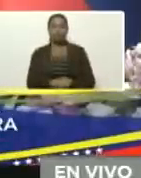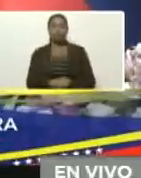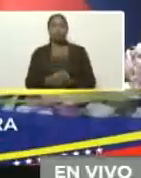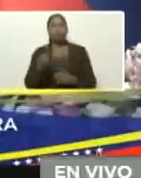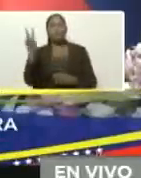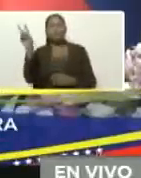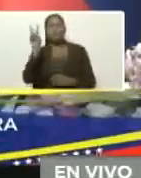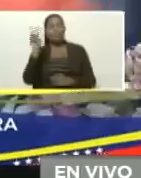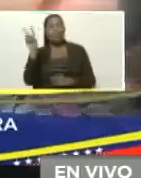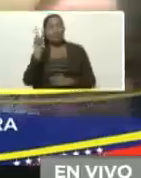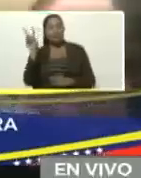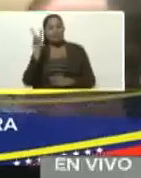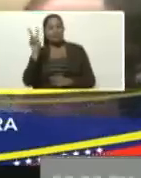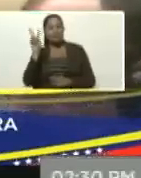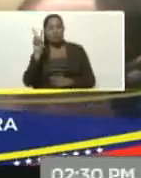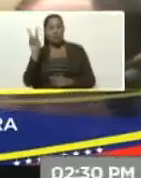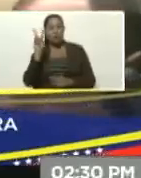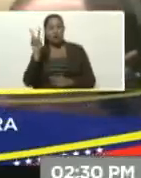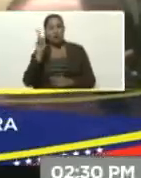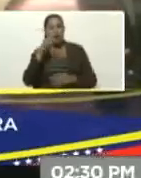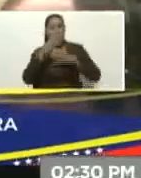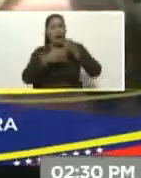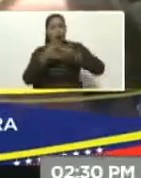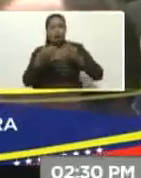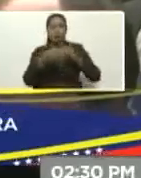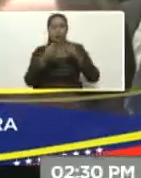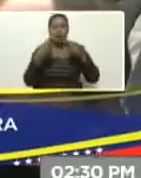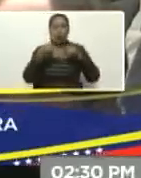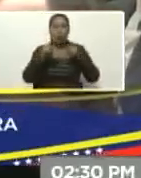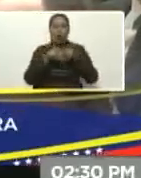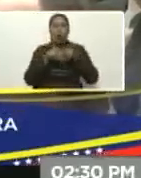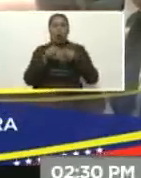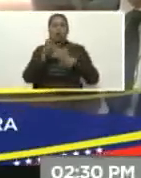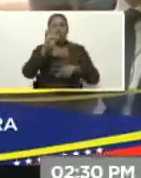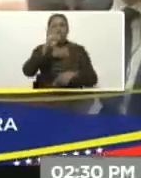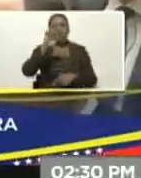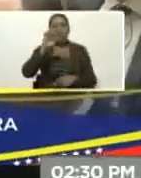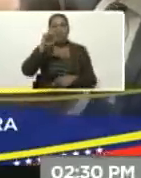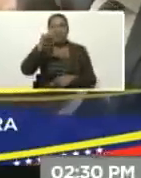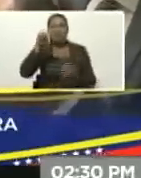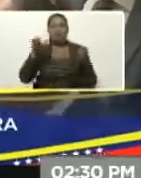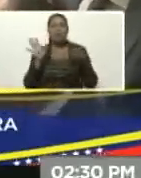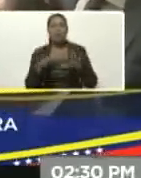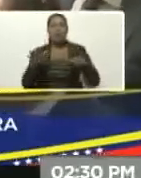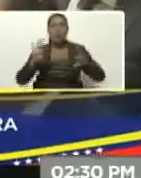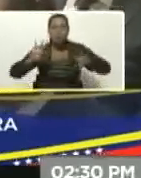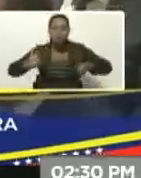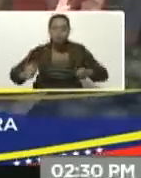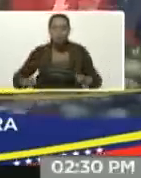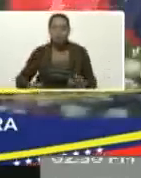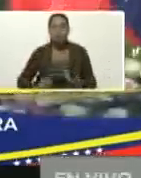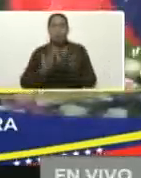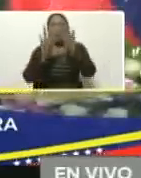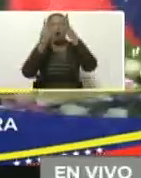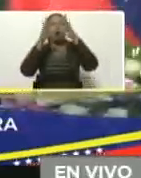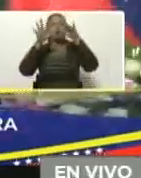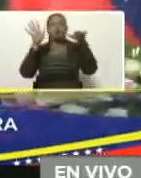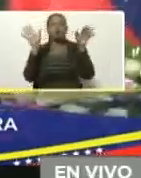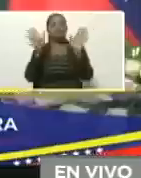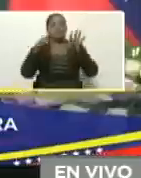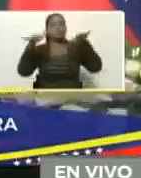Venezuela ha hecho como el ave fénix, ha resurgido de la